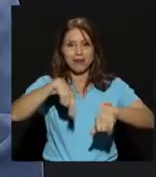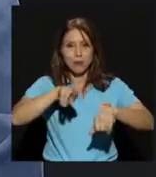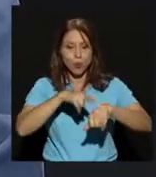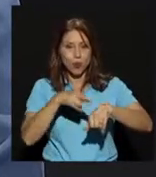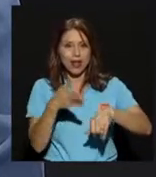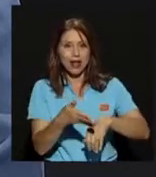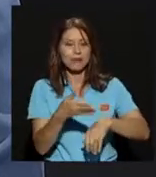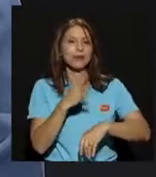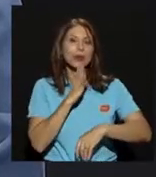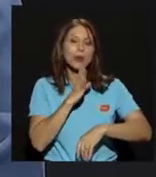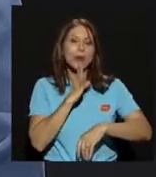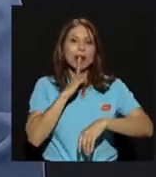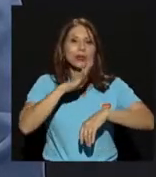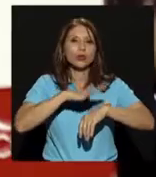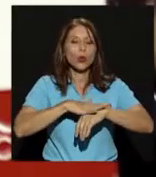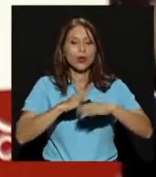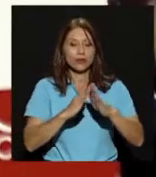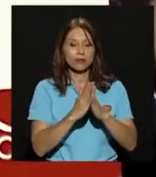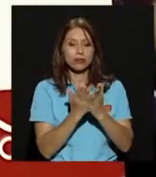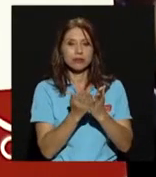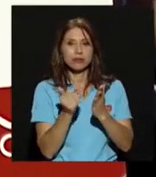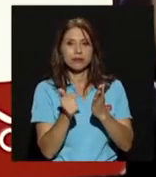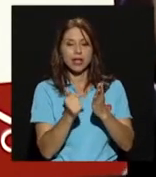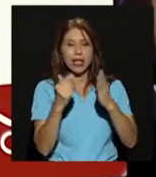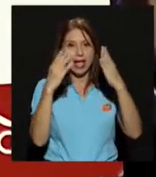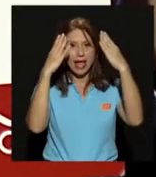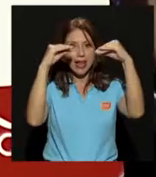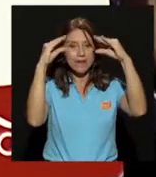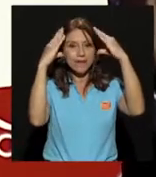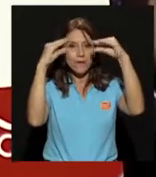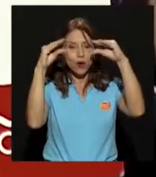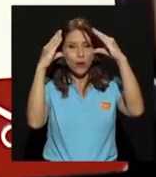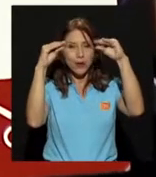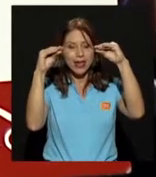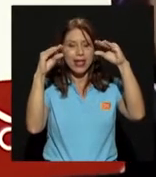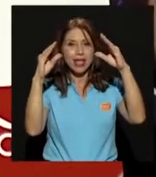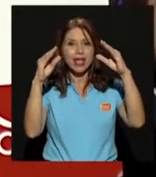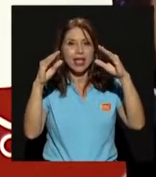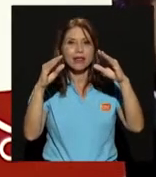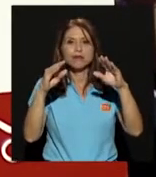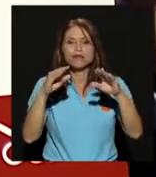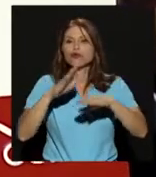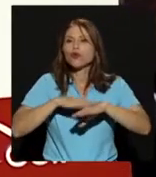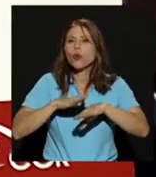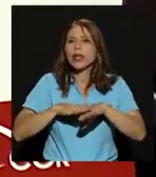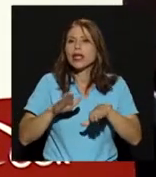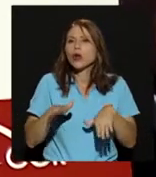hablar de el informe de cómo